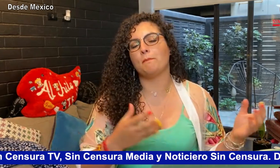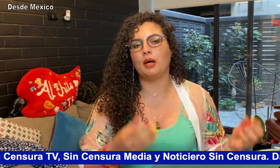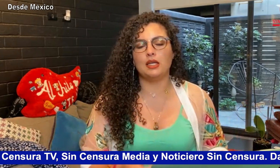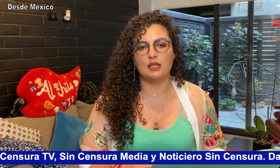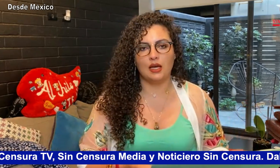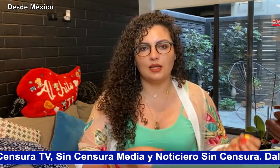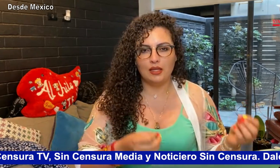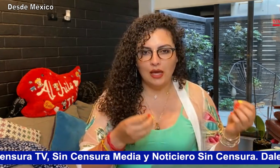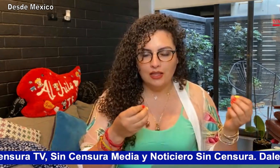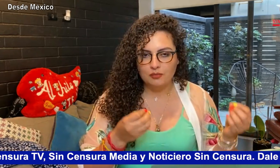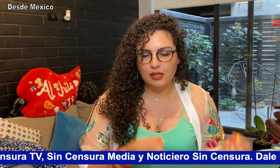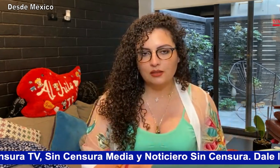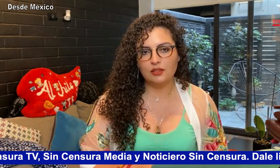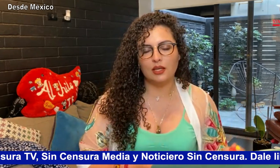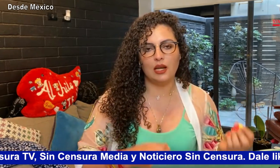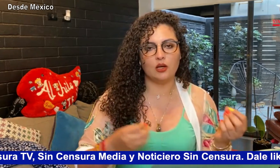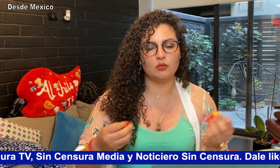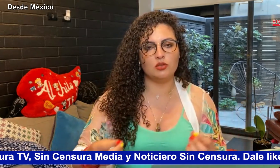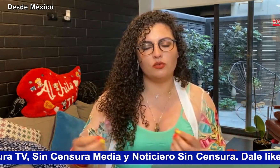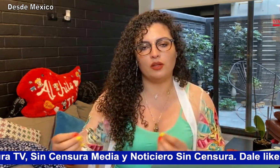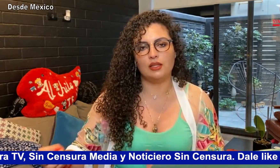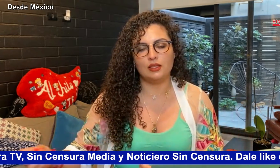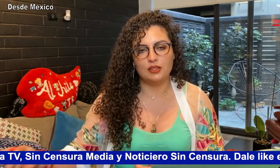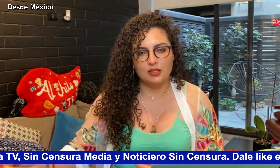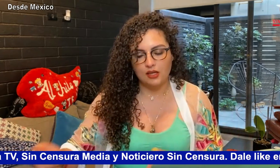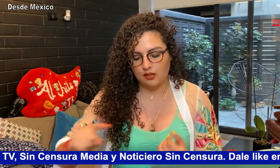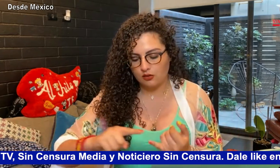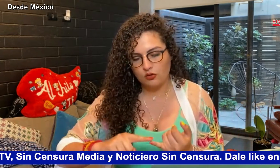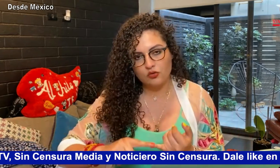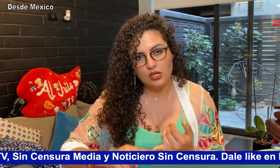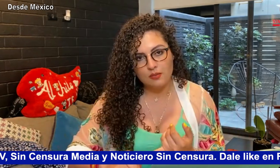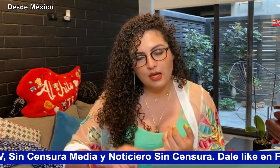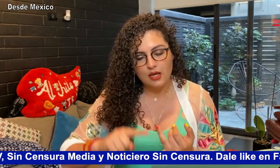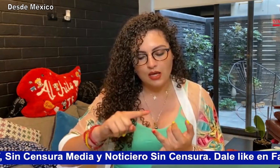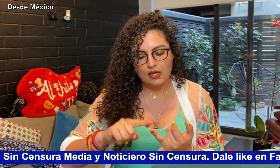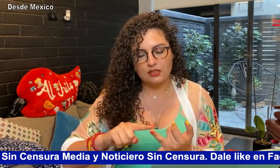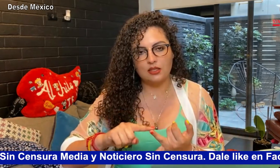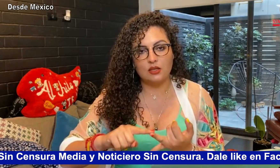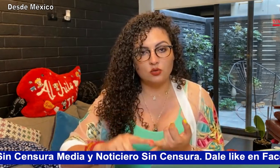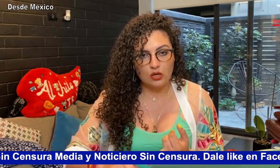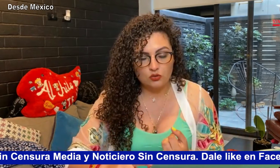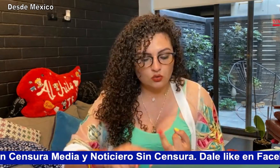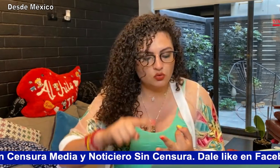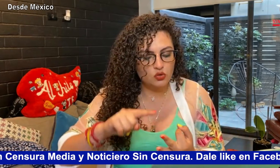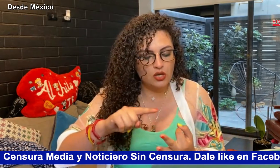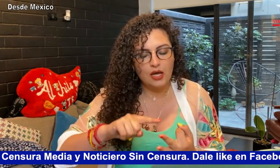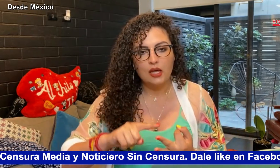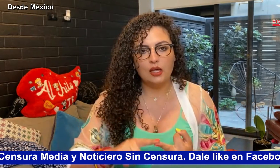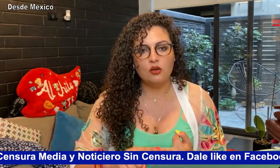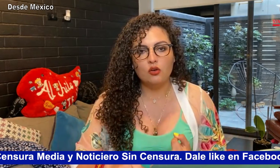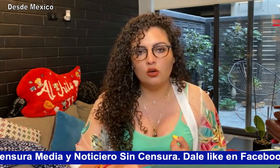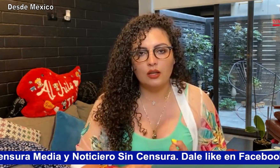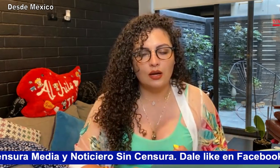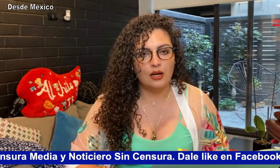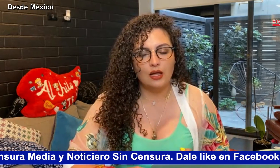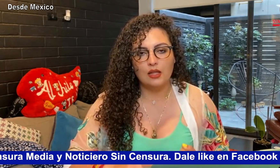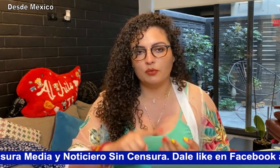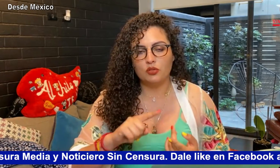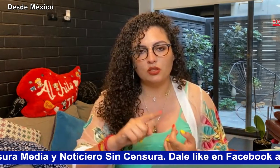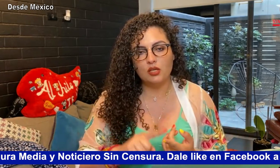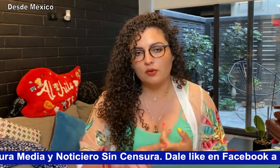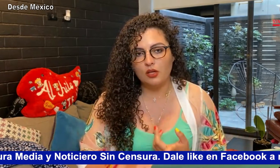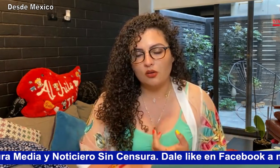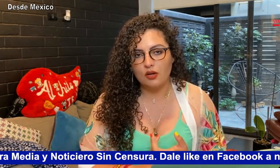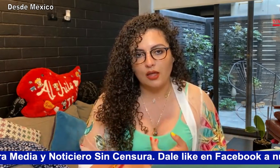una campaña que advierte que la Comisión Federal de Electricidad no sirve, es sucia, no genera